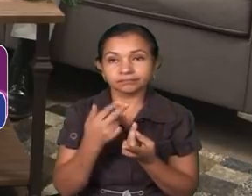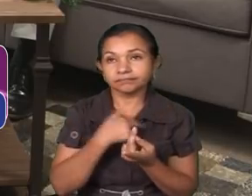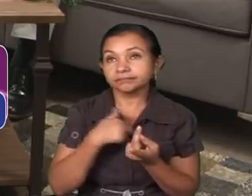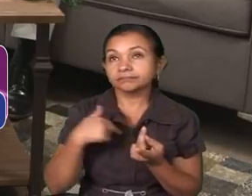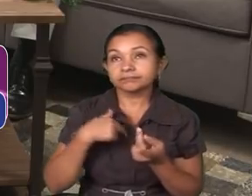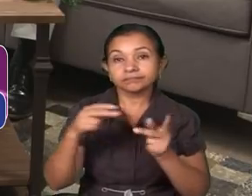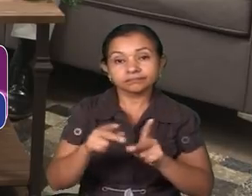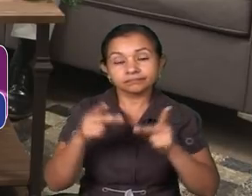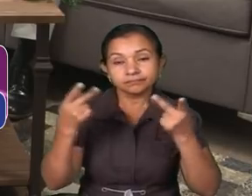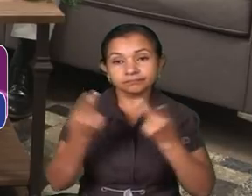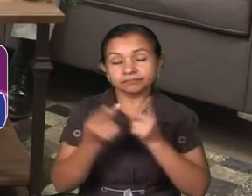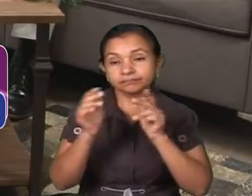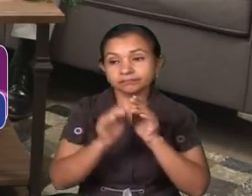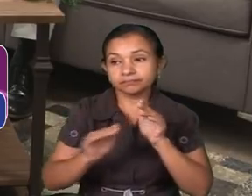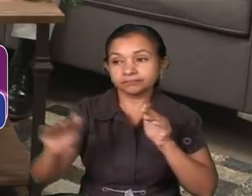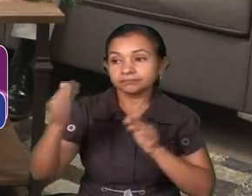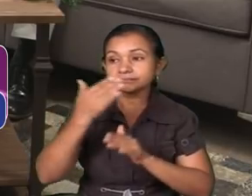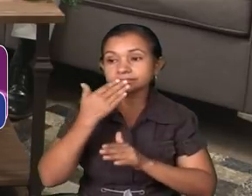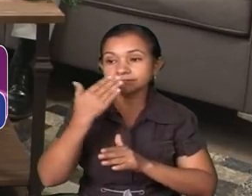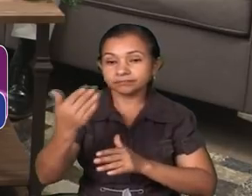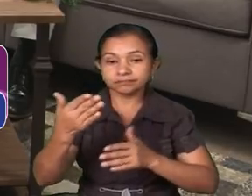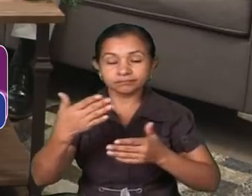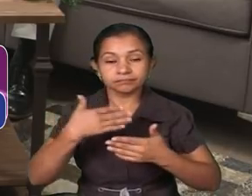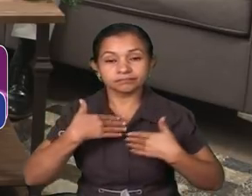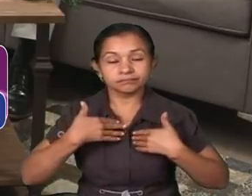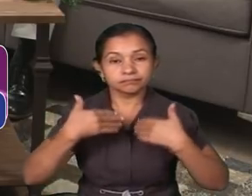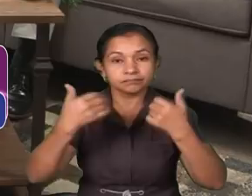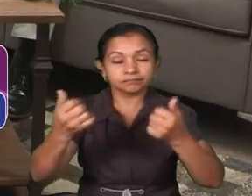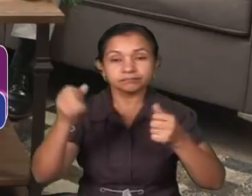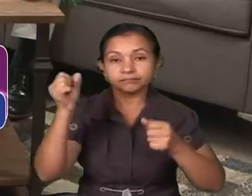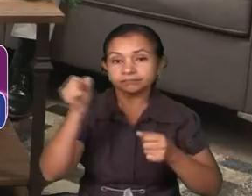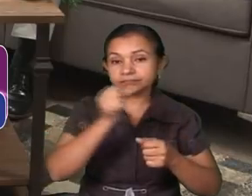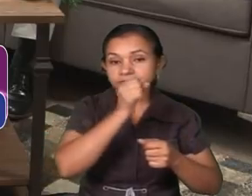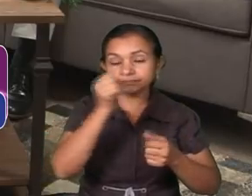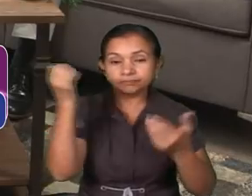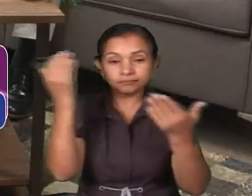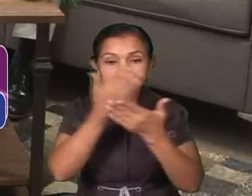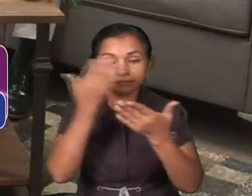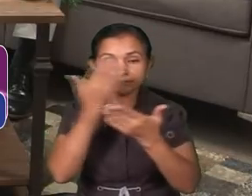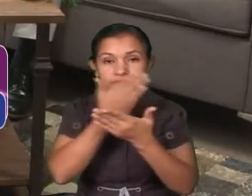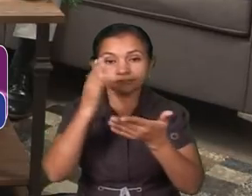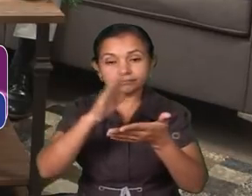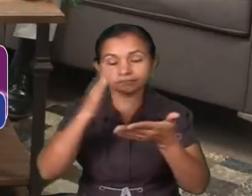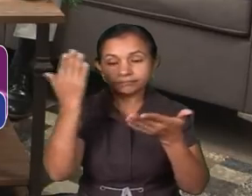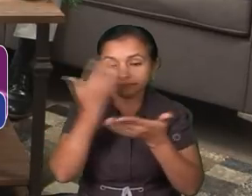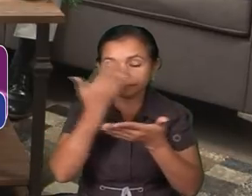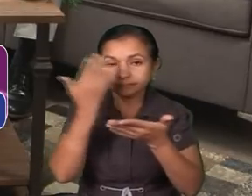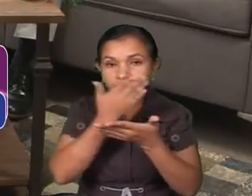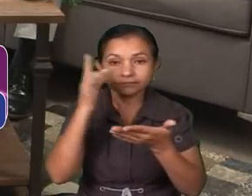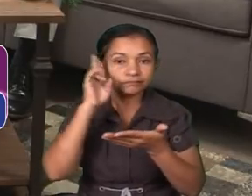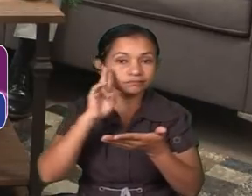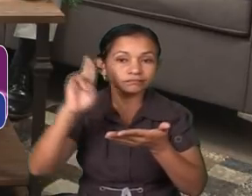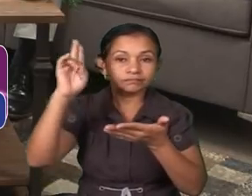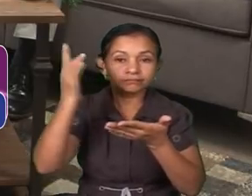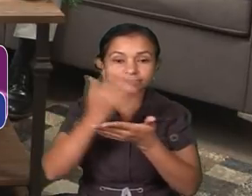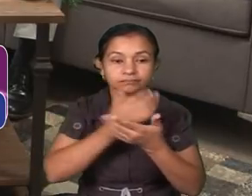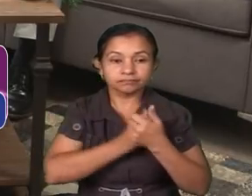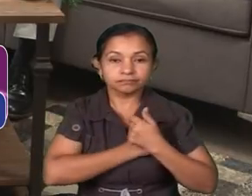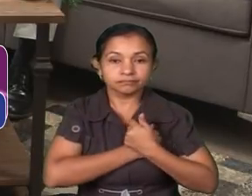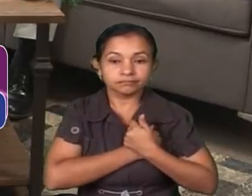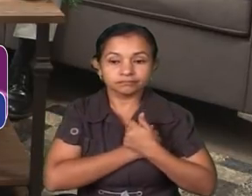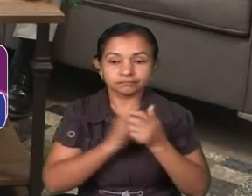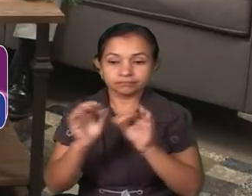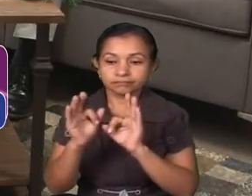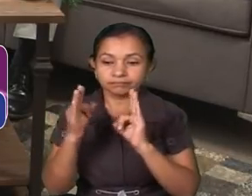pueblo superior, sano, fuerte, que cante, que estudie, que se prepare, que ame a su